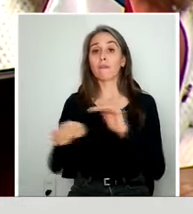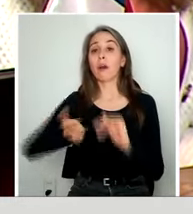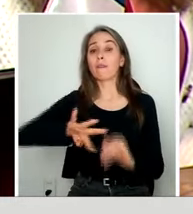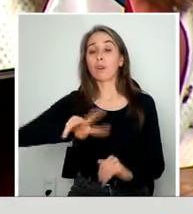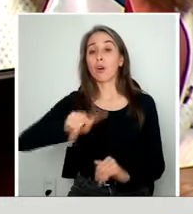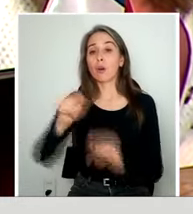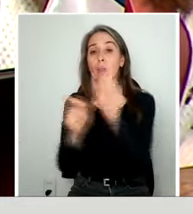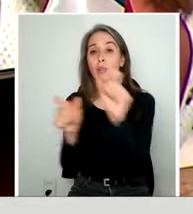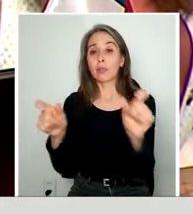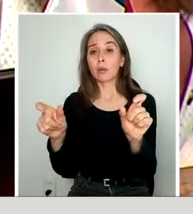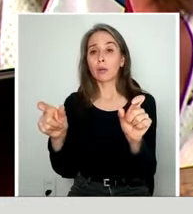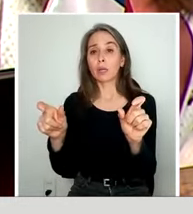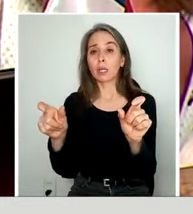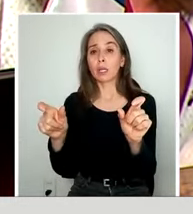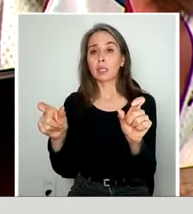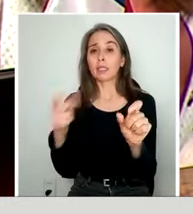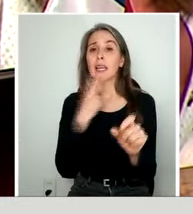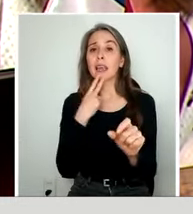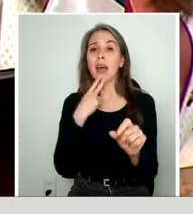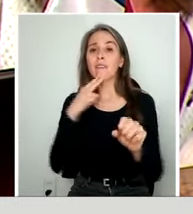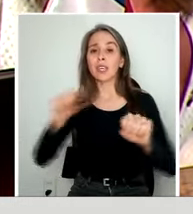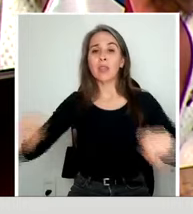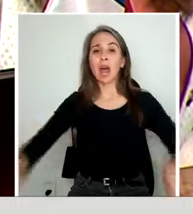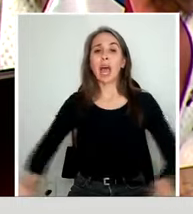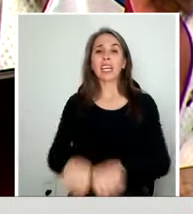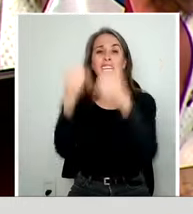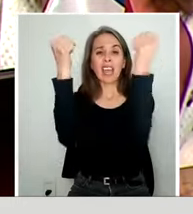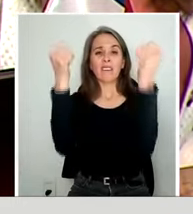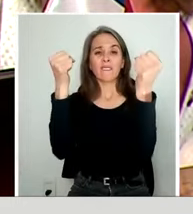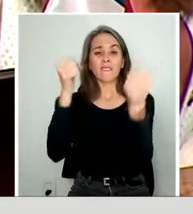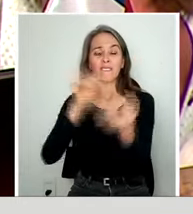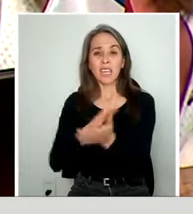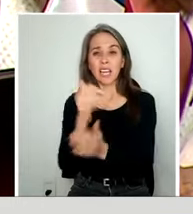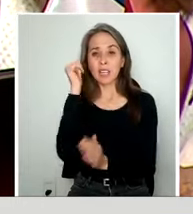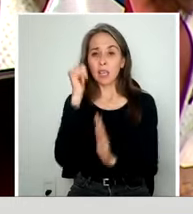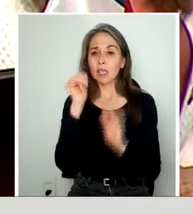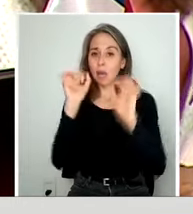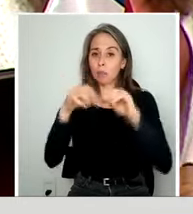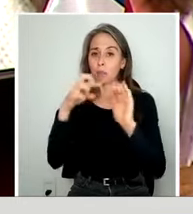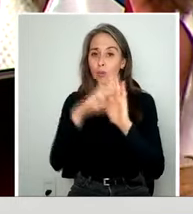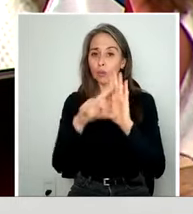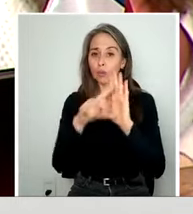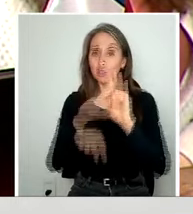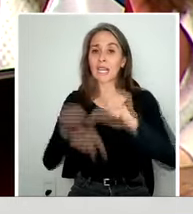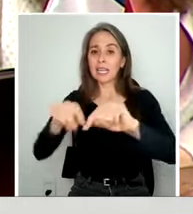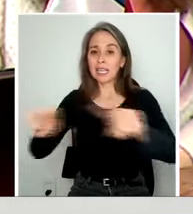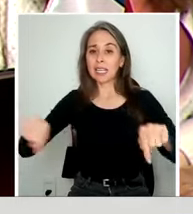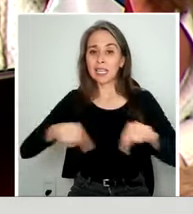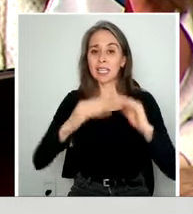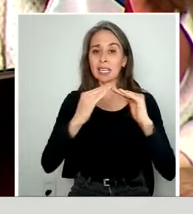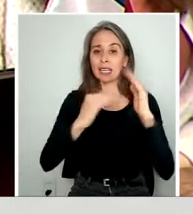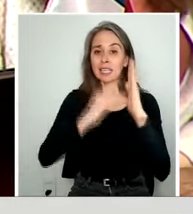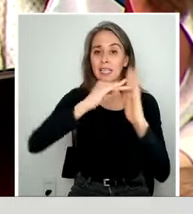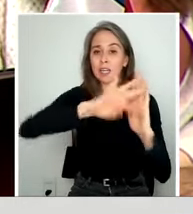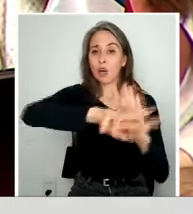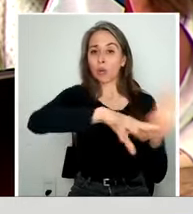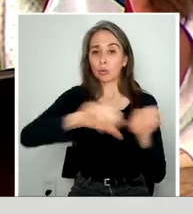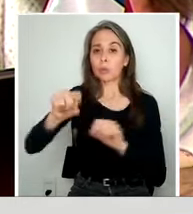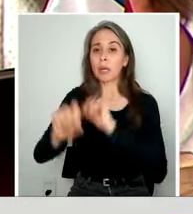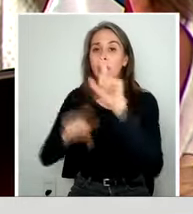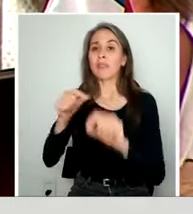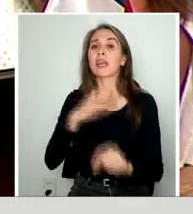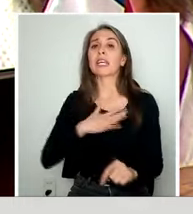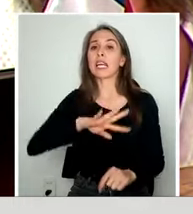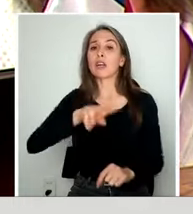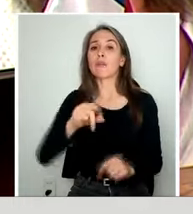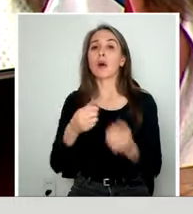revienten la vida aprobamos hay una ley de usurpaciones para que Sencillamente te puedas defender si te quieren robar cualquier bien